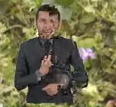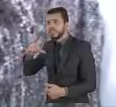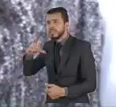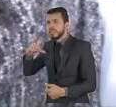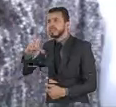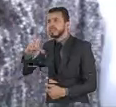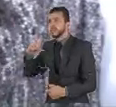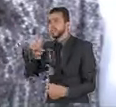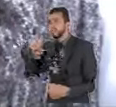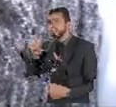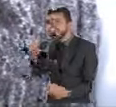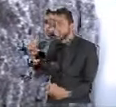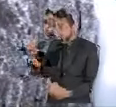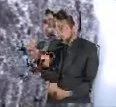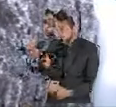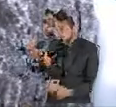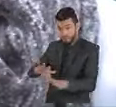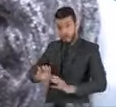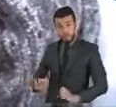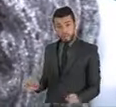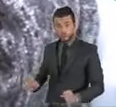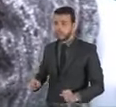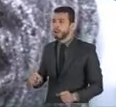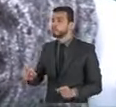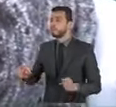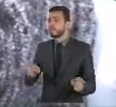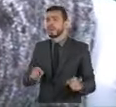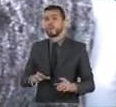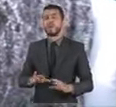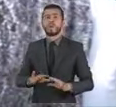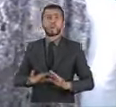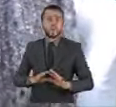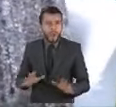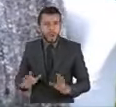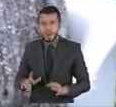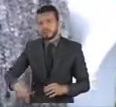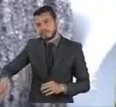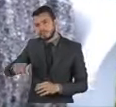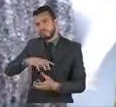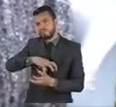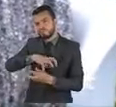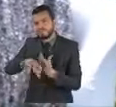el epicentro de la vida global.